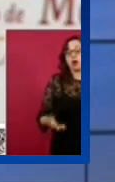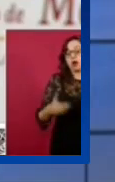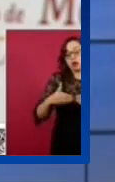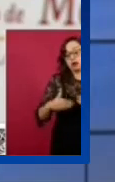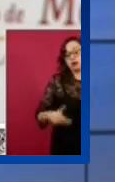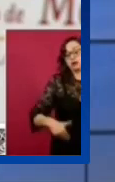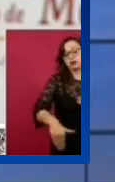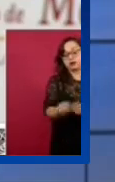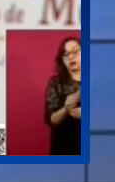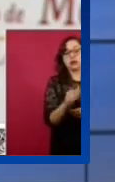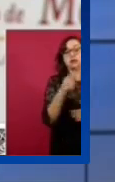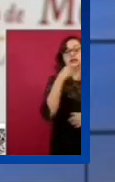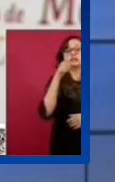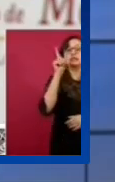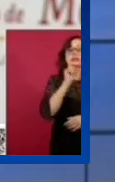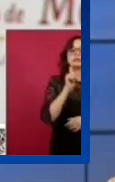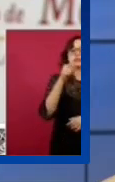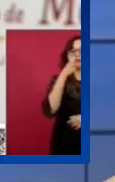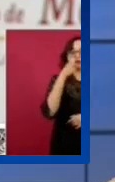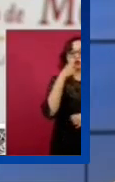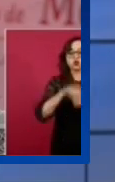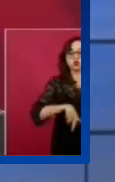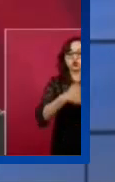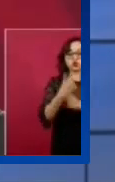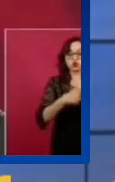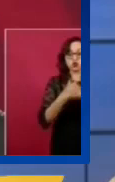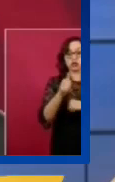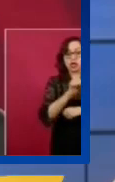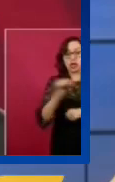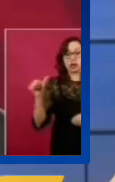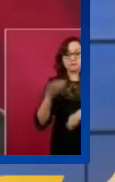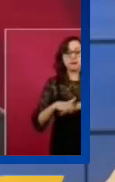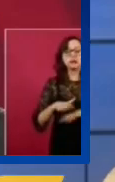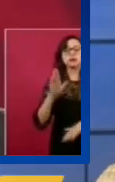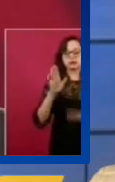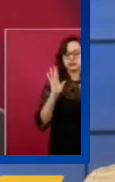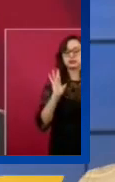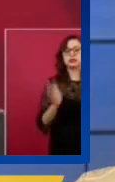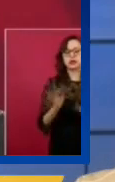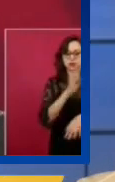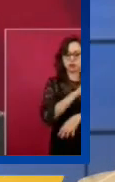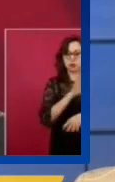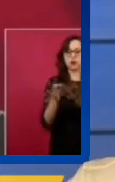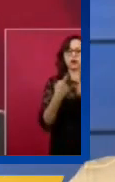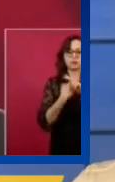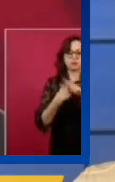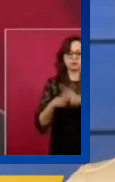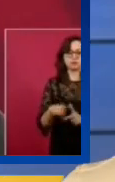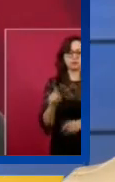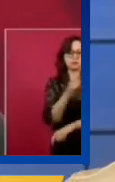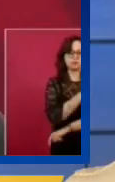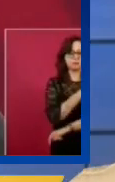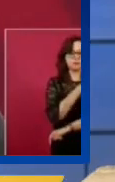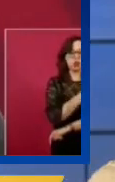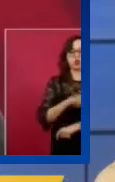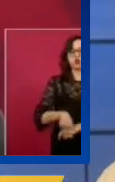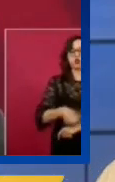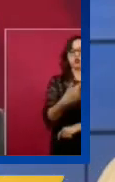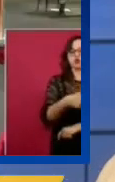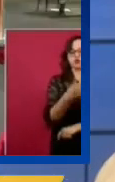obligatoriedad de cubrebocas porque nunca fue una medida obligatoria esto cada estado